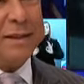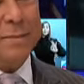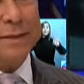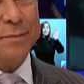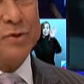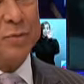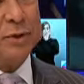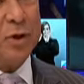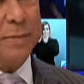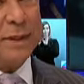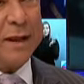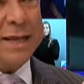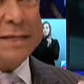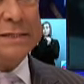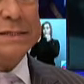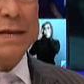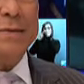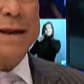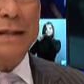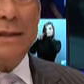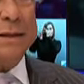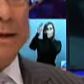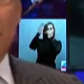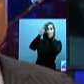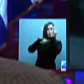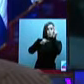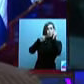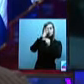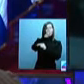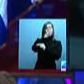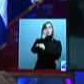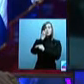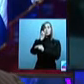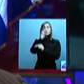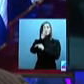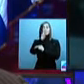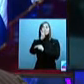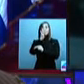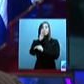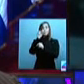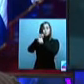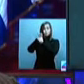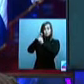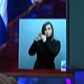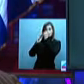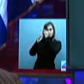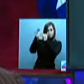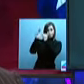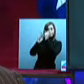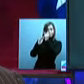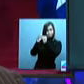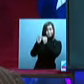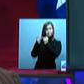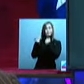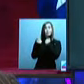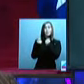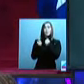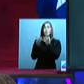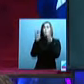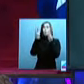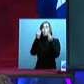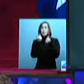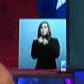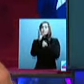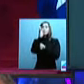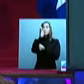aumenta grandemente el presupuesto del hospital. Si se van a atender, no la detenga. Ya están aquí. El problema no es los